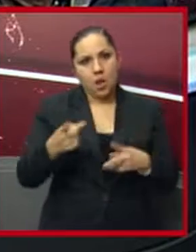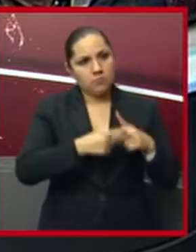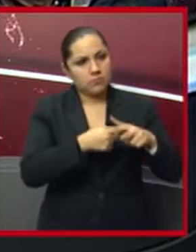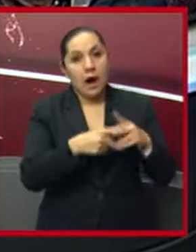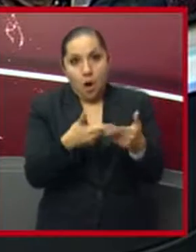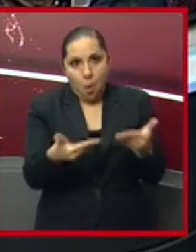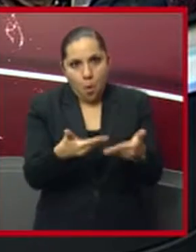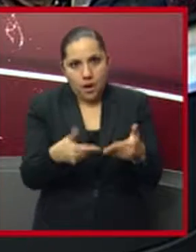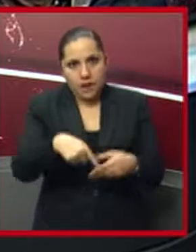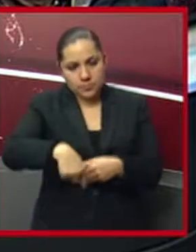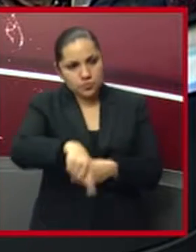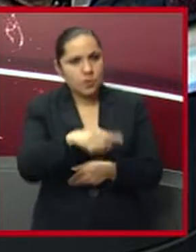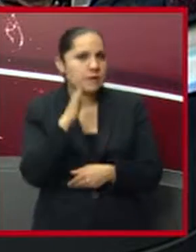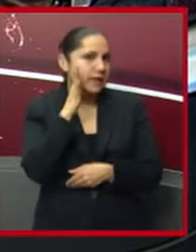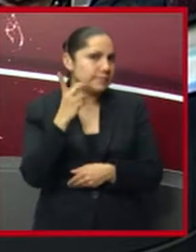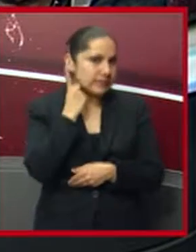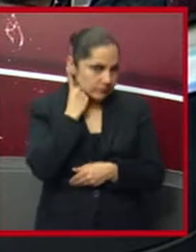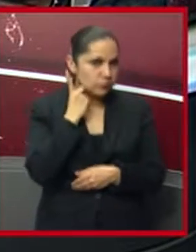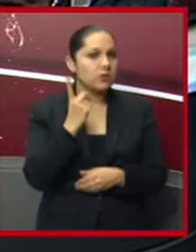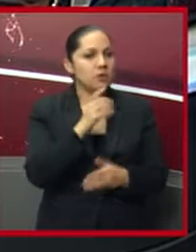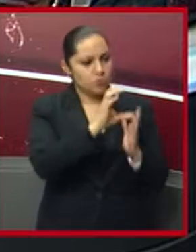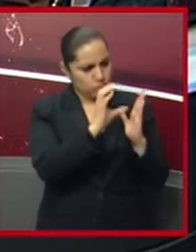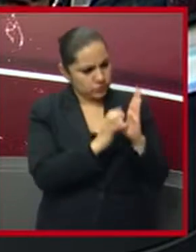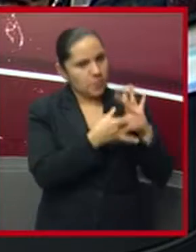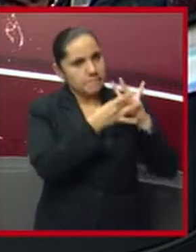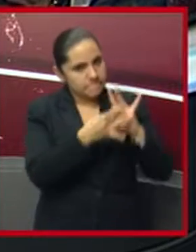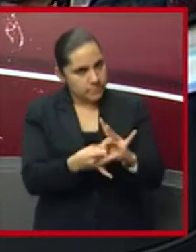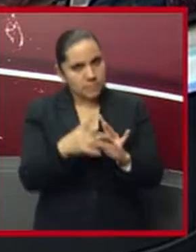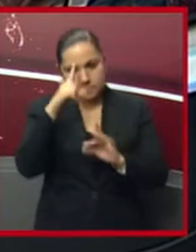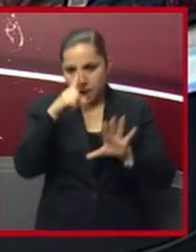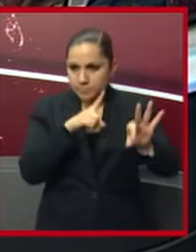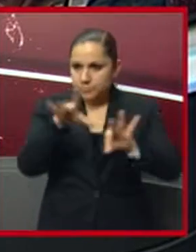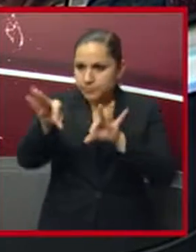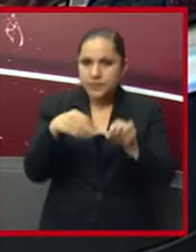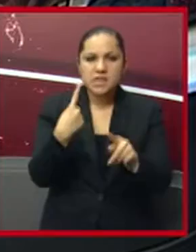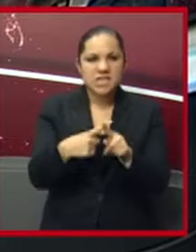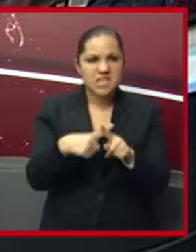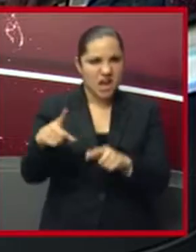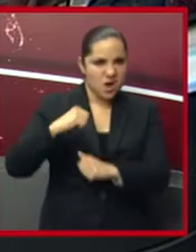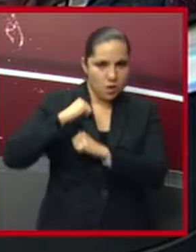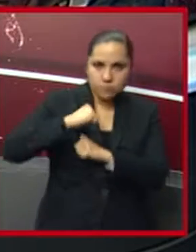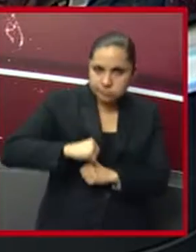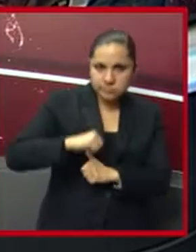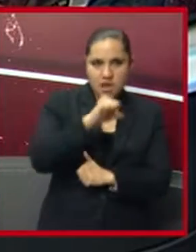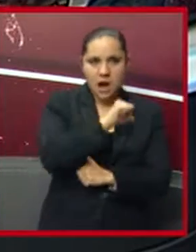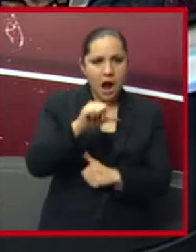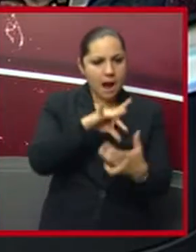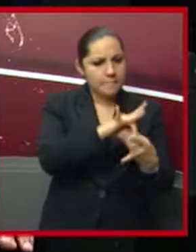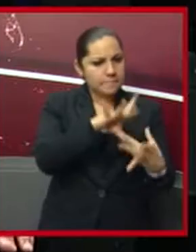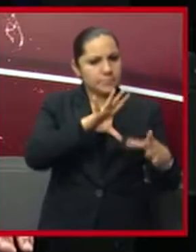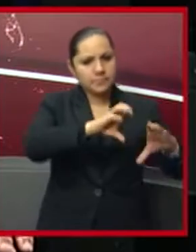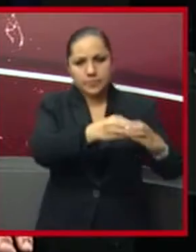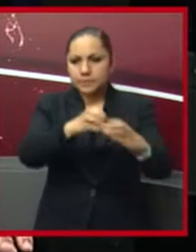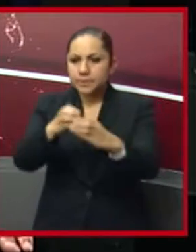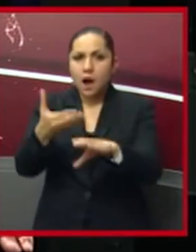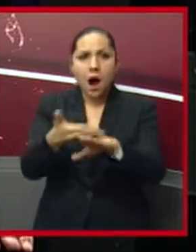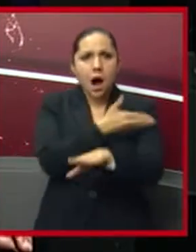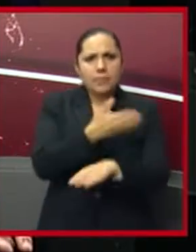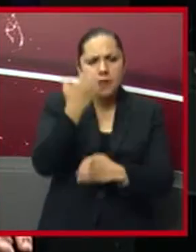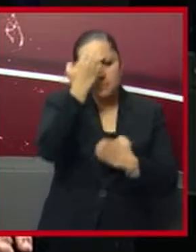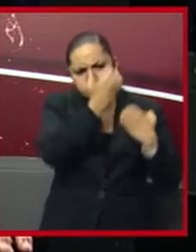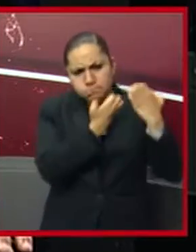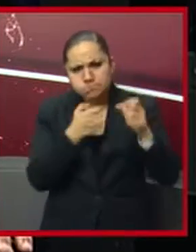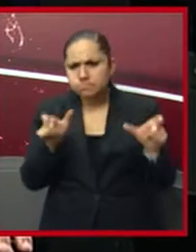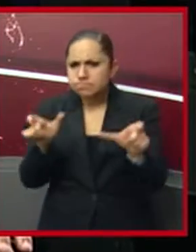atribución constitucional de designar a los contralores generales de aquellos organismos autónomos que no estaban siendo fiscalizados. Hoy vamos a tener